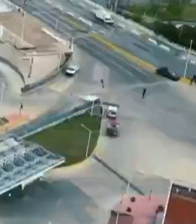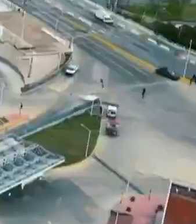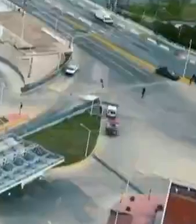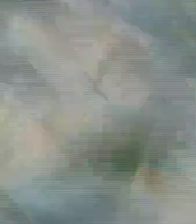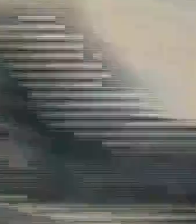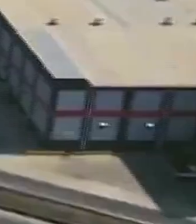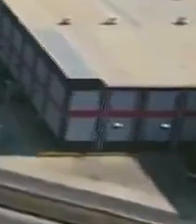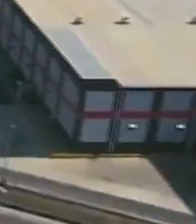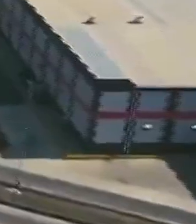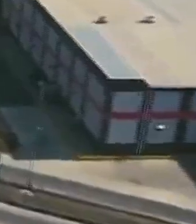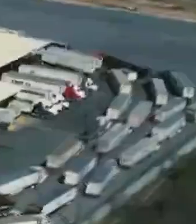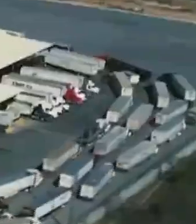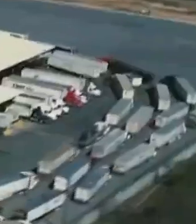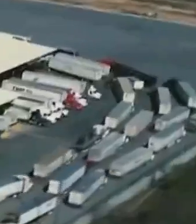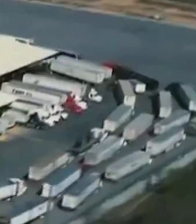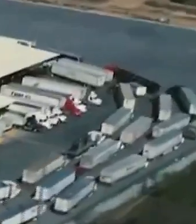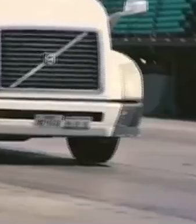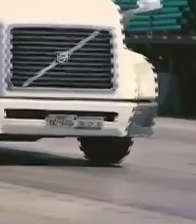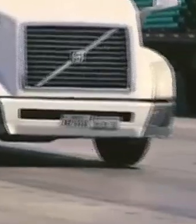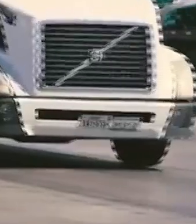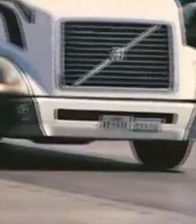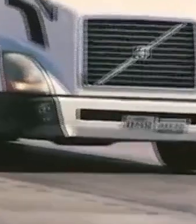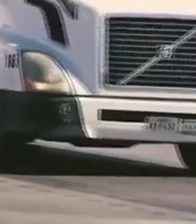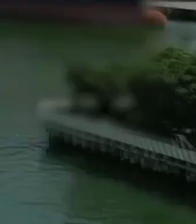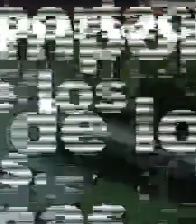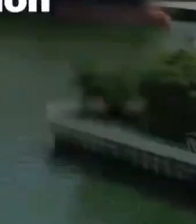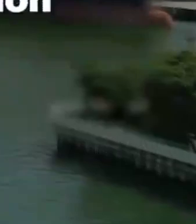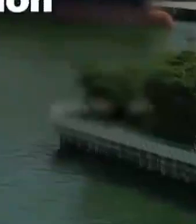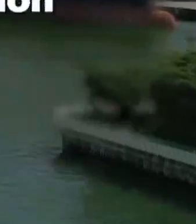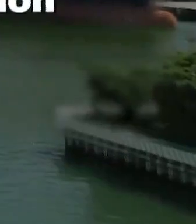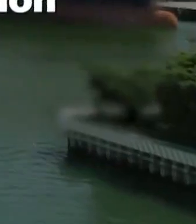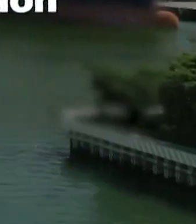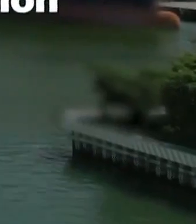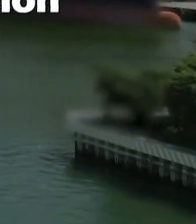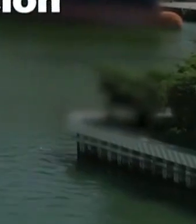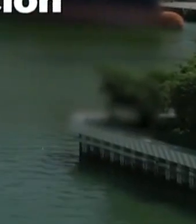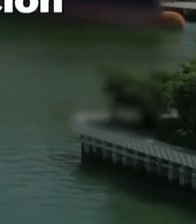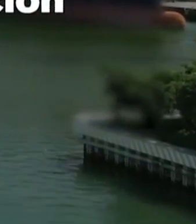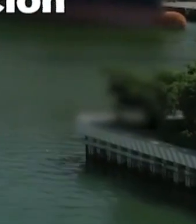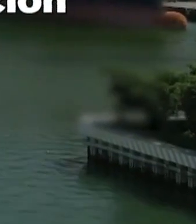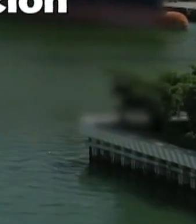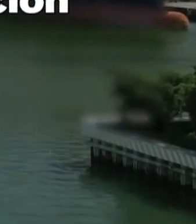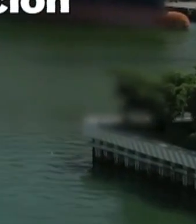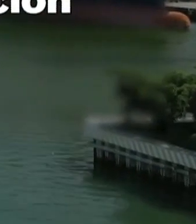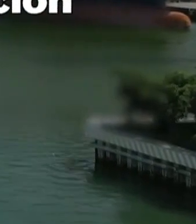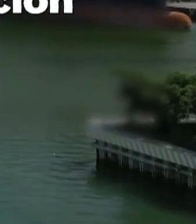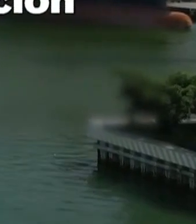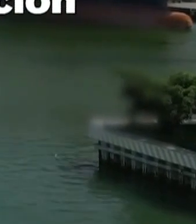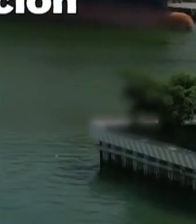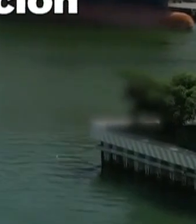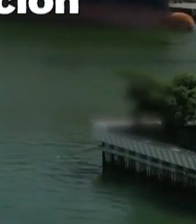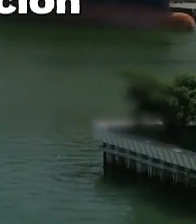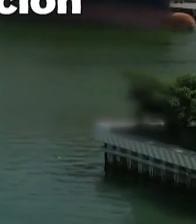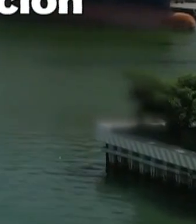sanciones. Pero, ¿quiénes son los agentes aduanales? Son las personas autorizadas por el Estado para realizar los trámites